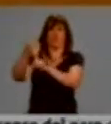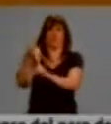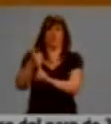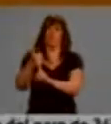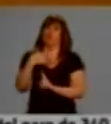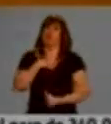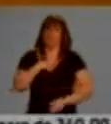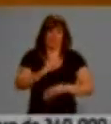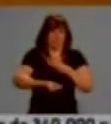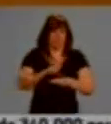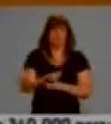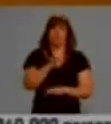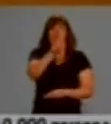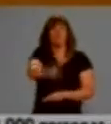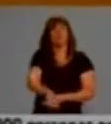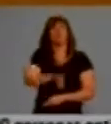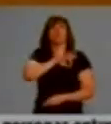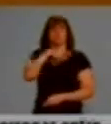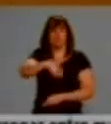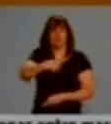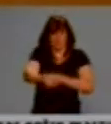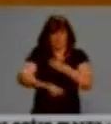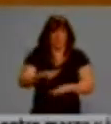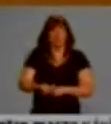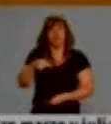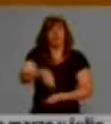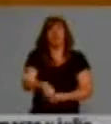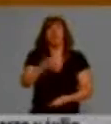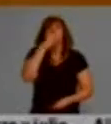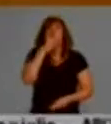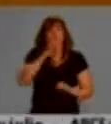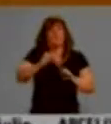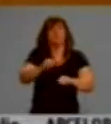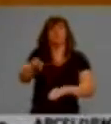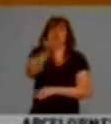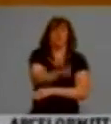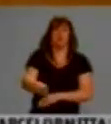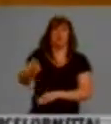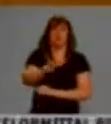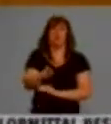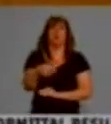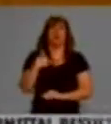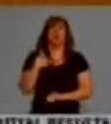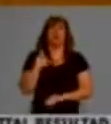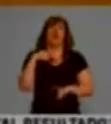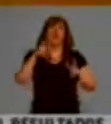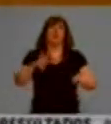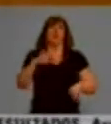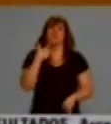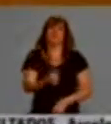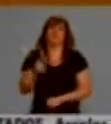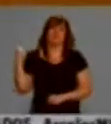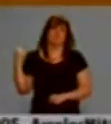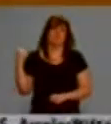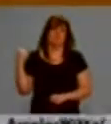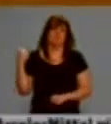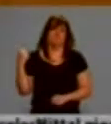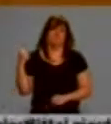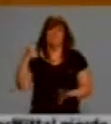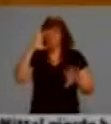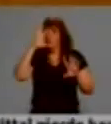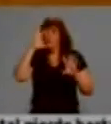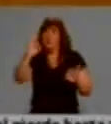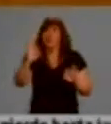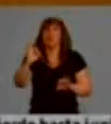usted y como hoy ha reiterado en su exposición en esta Cámara, no hablar del tema. Evidentemente,